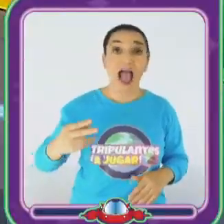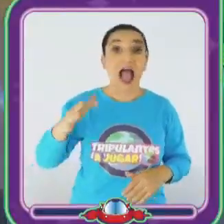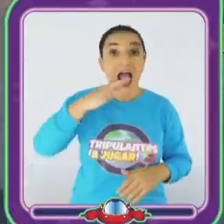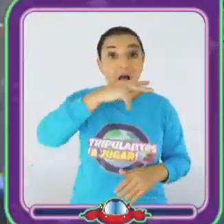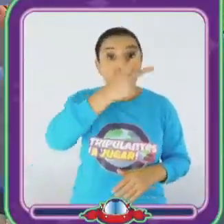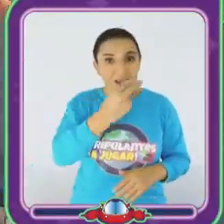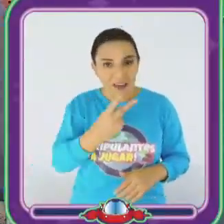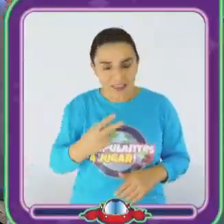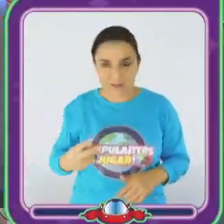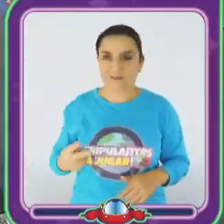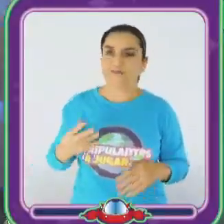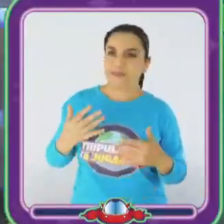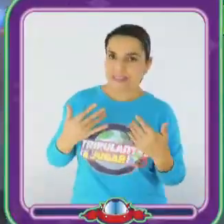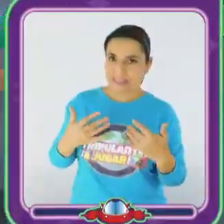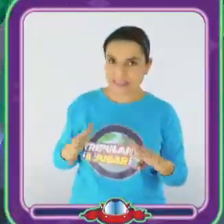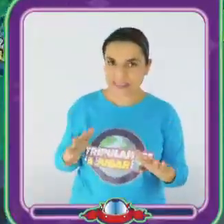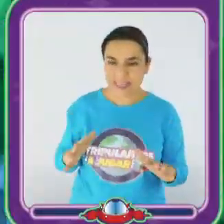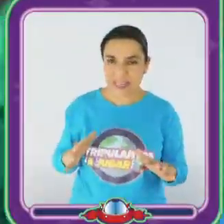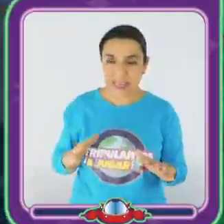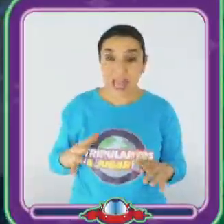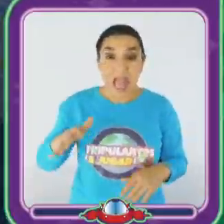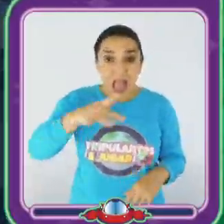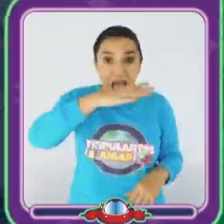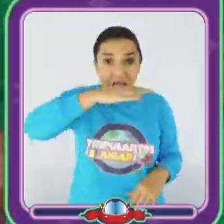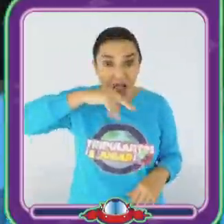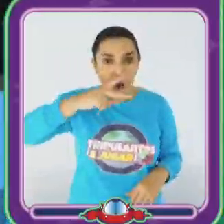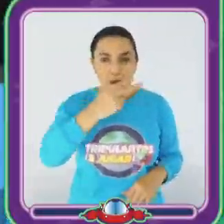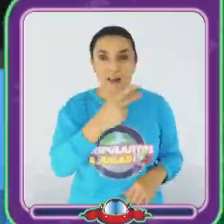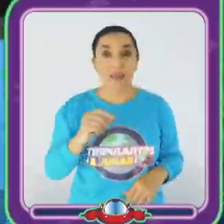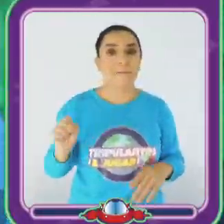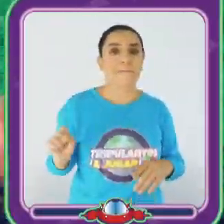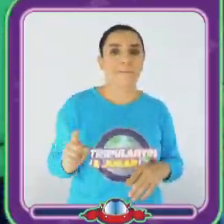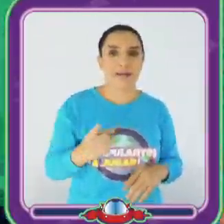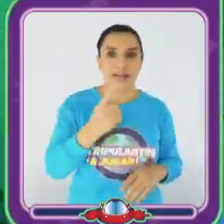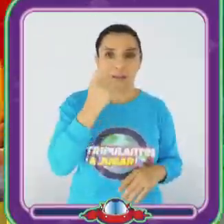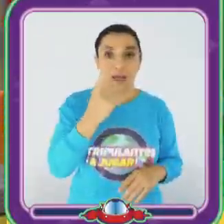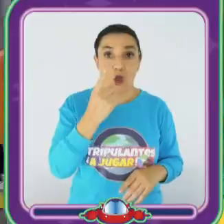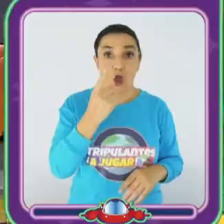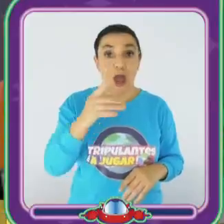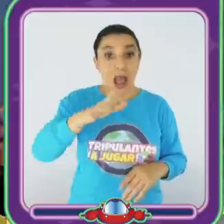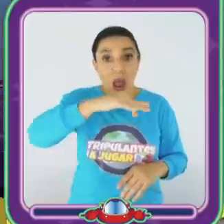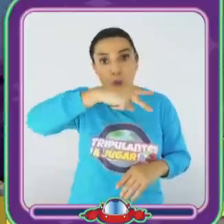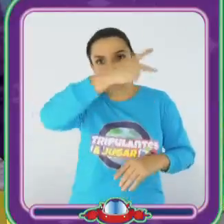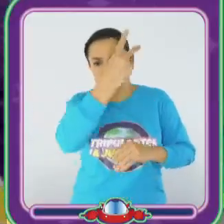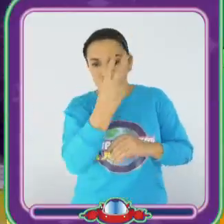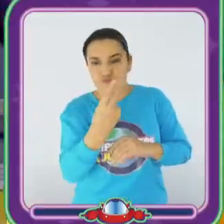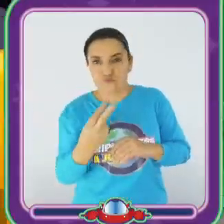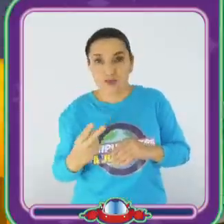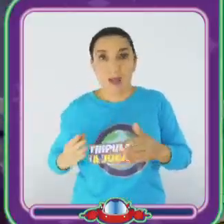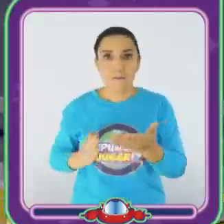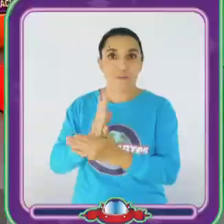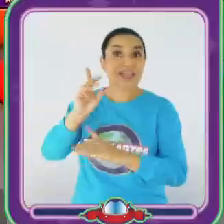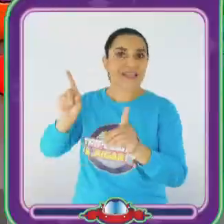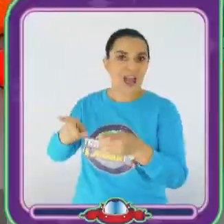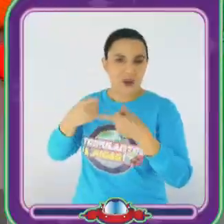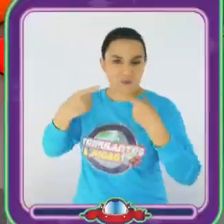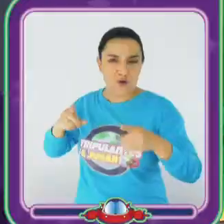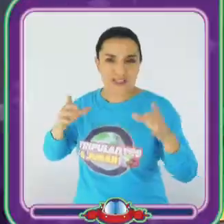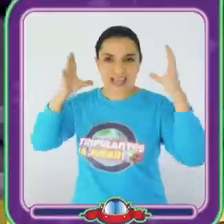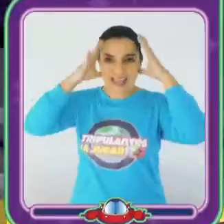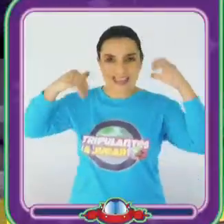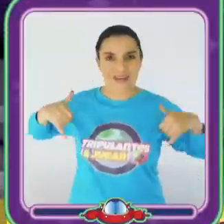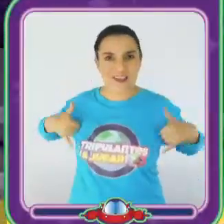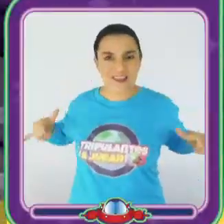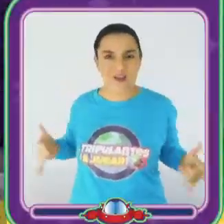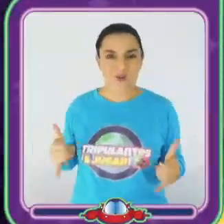Nadar bajo el agua. Vamos a ver. Para nadar bajo el agua, primero, tripulación, tenemos que hundirnos. Así que suena la música, vuelve la música